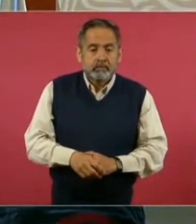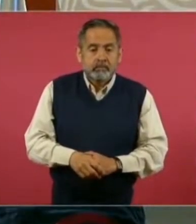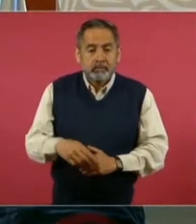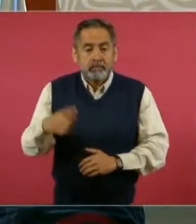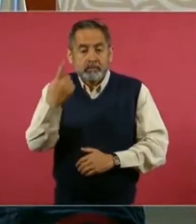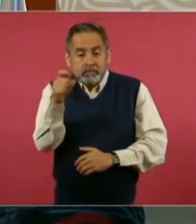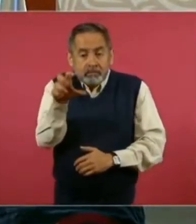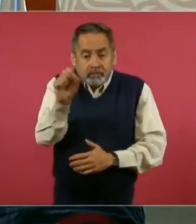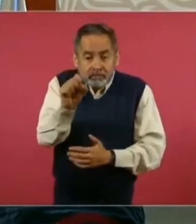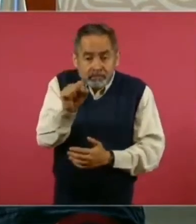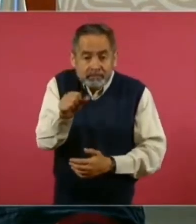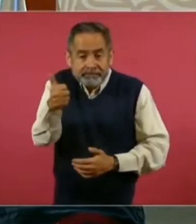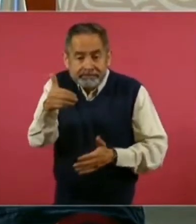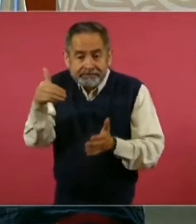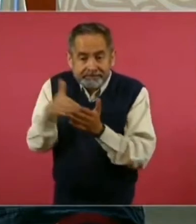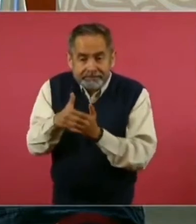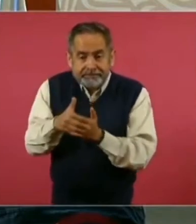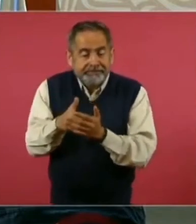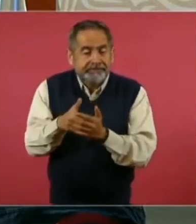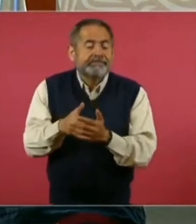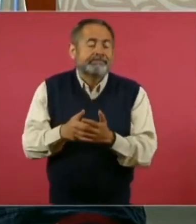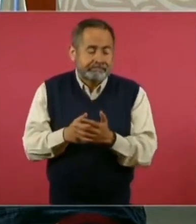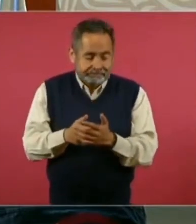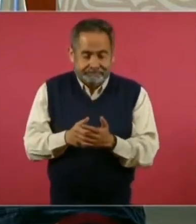Son 166,000.